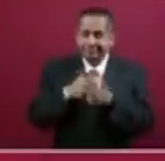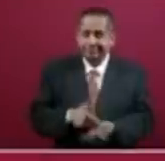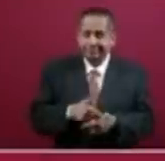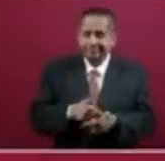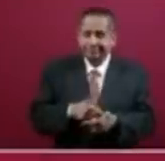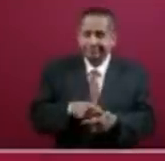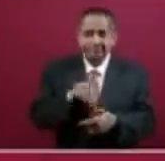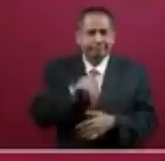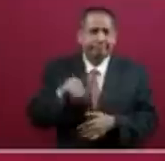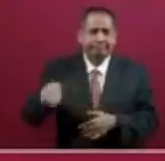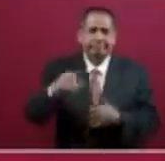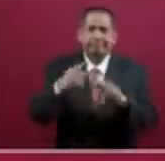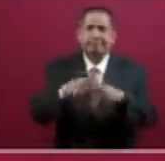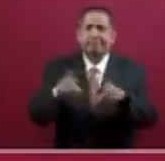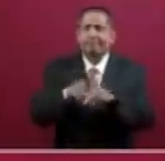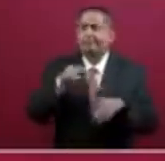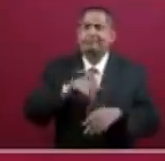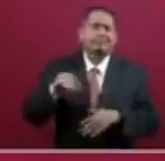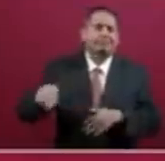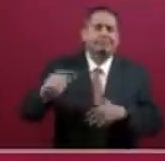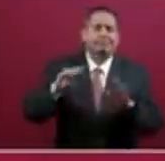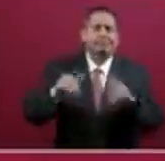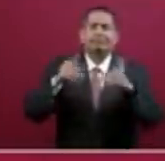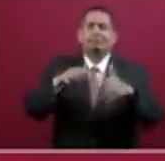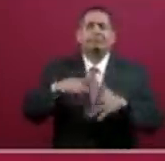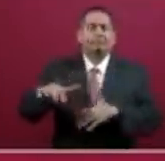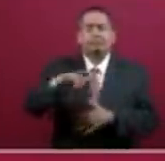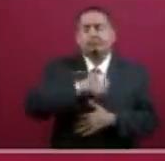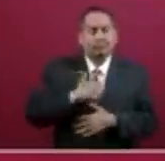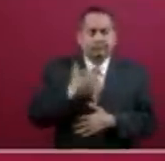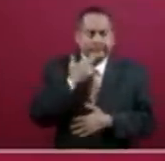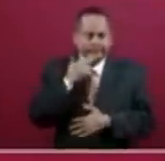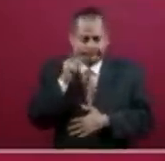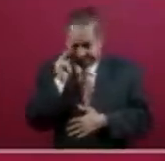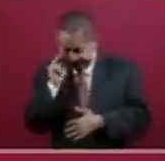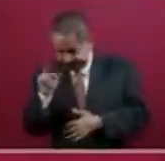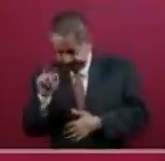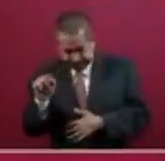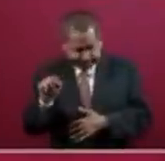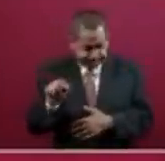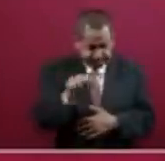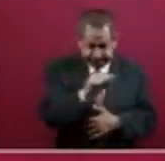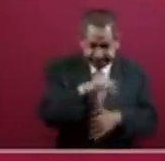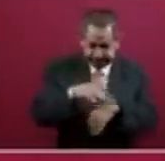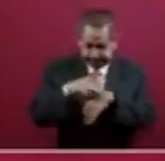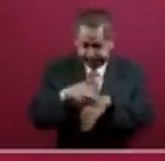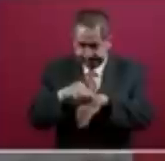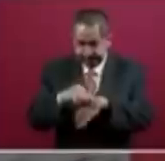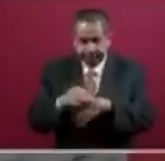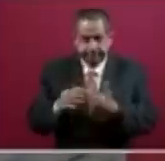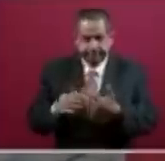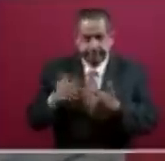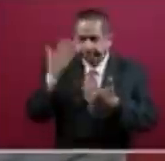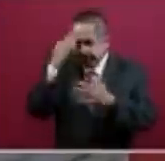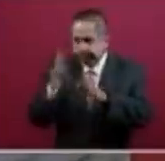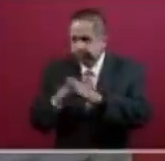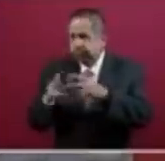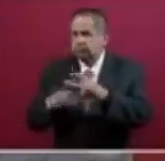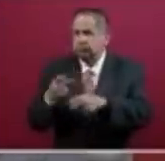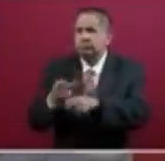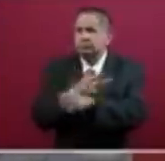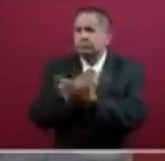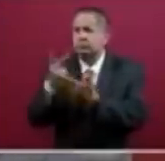plaza, porque a mí me sirve para saber cómo van los